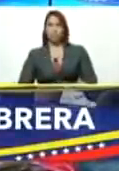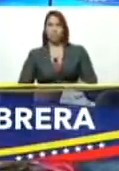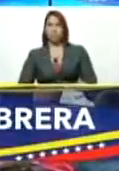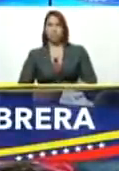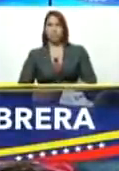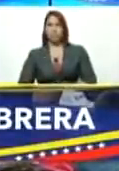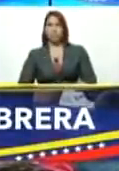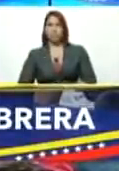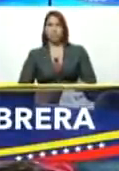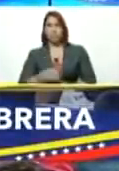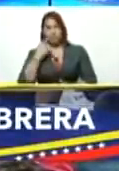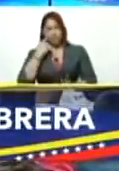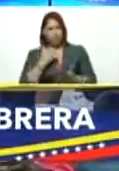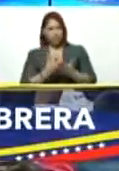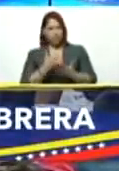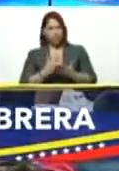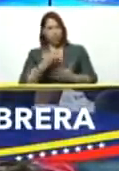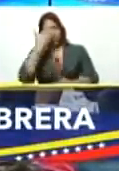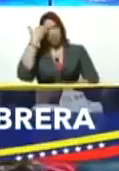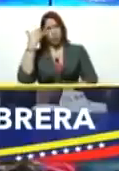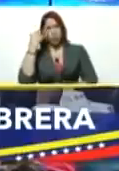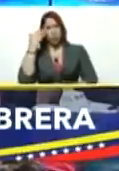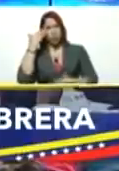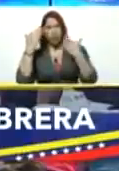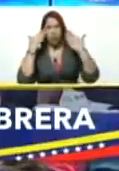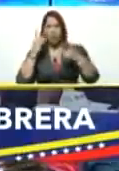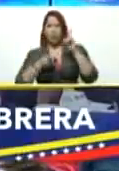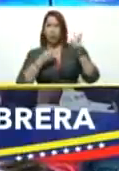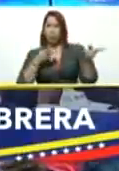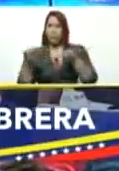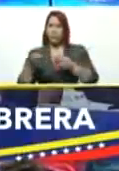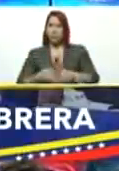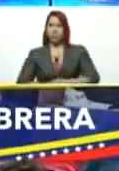déjame ver si se me olvidó saludar a algunos de los invitados